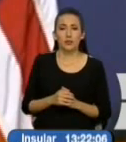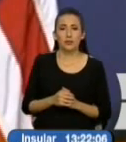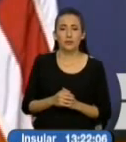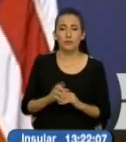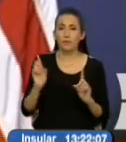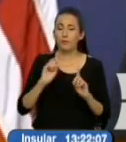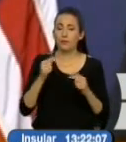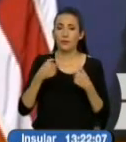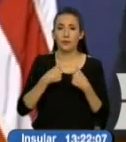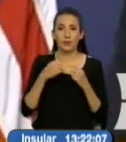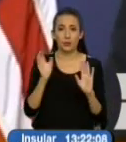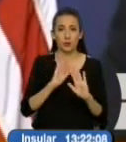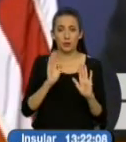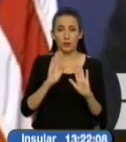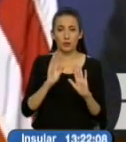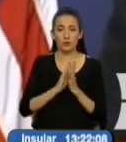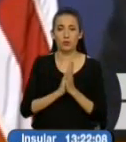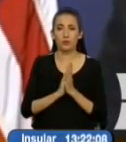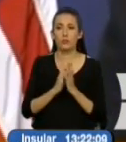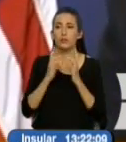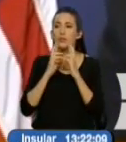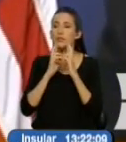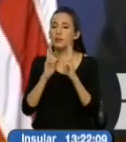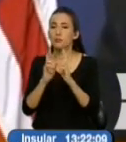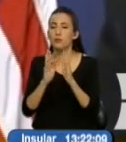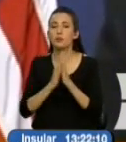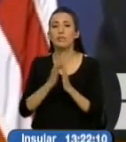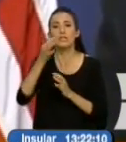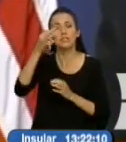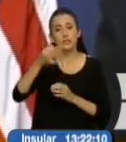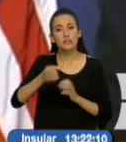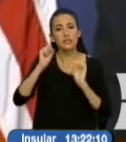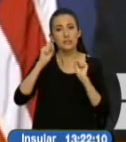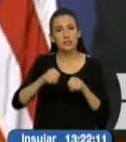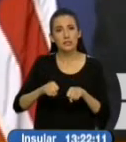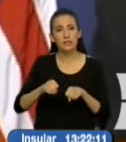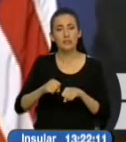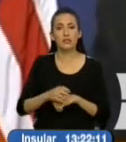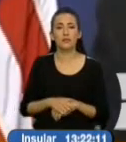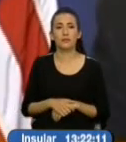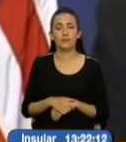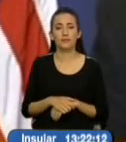No voy a ser el que confirme si